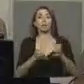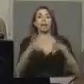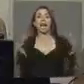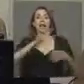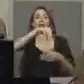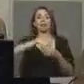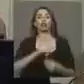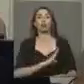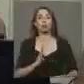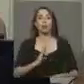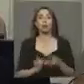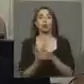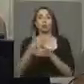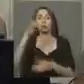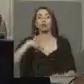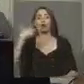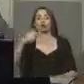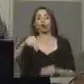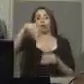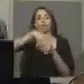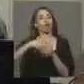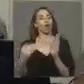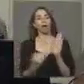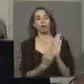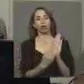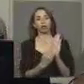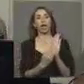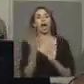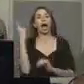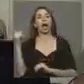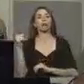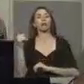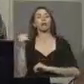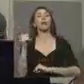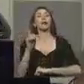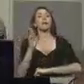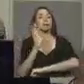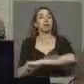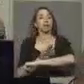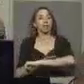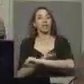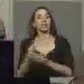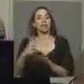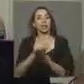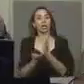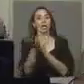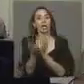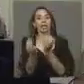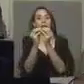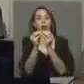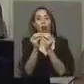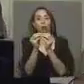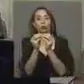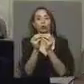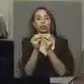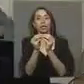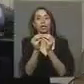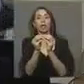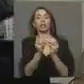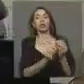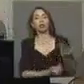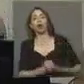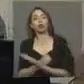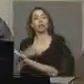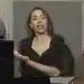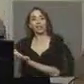y la bancada más grande de la nueva mayoría, yo no estoy dispuesto a votar, como lo hizo tantas veces la derecha, un